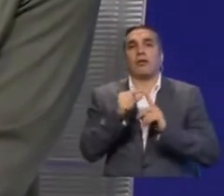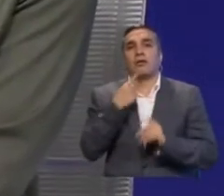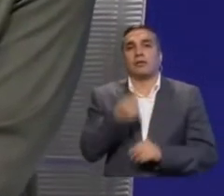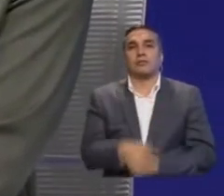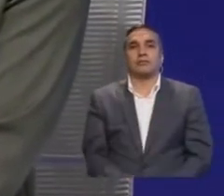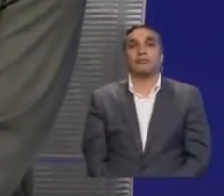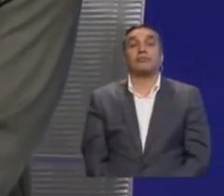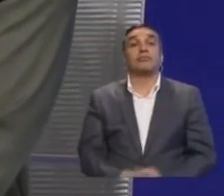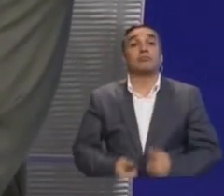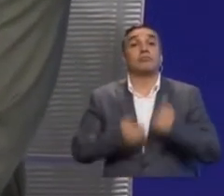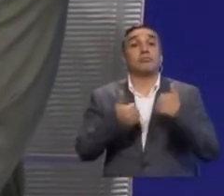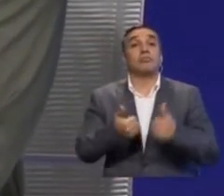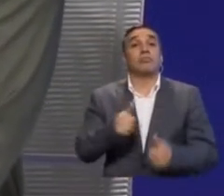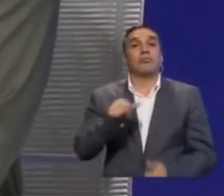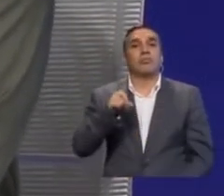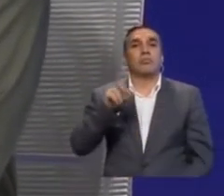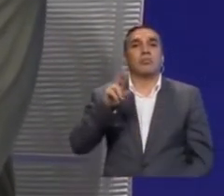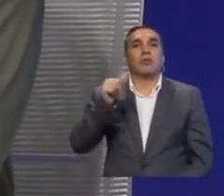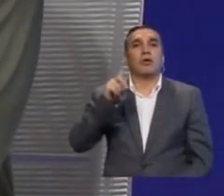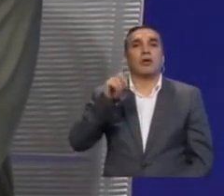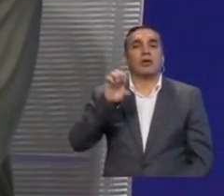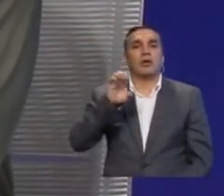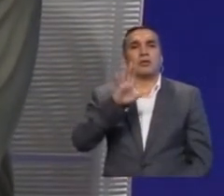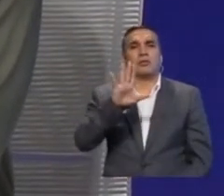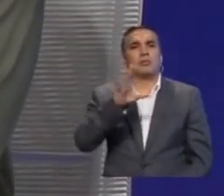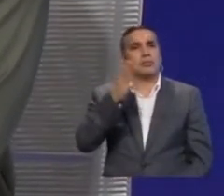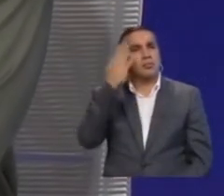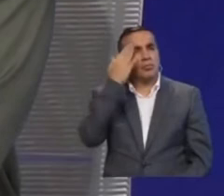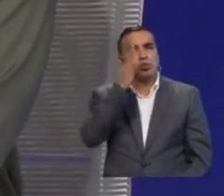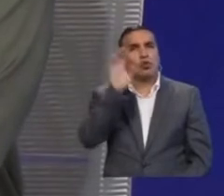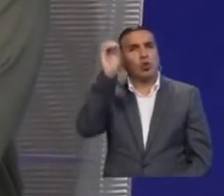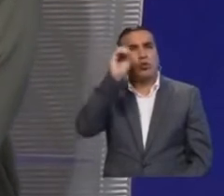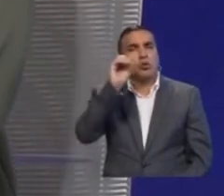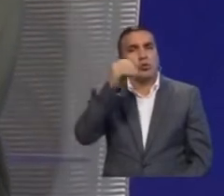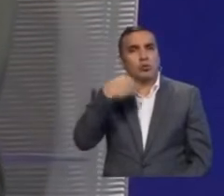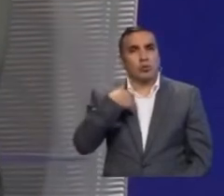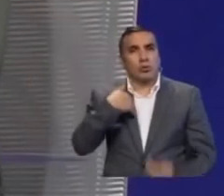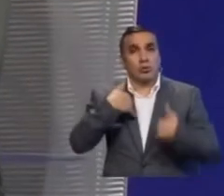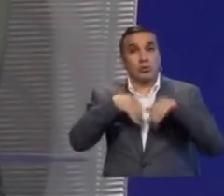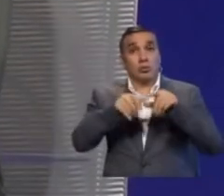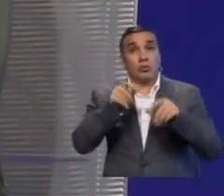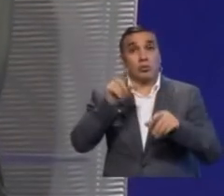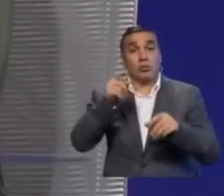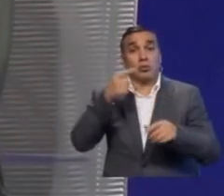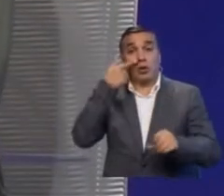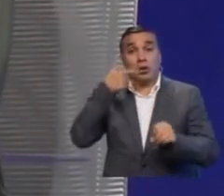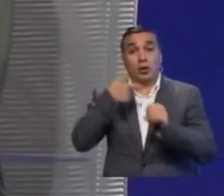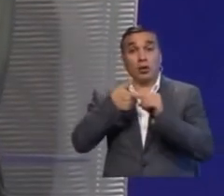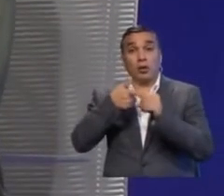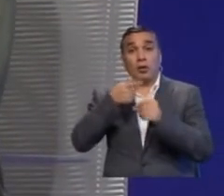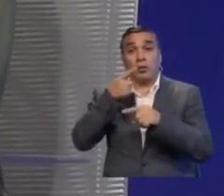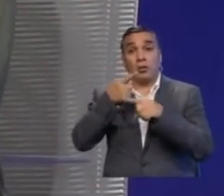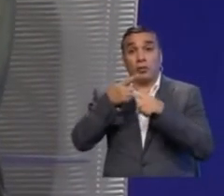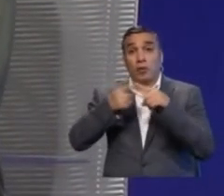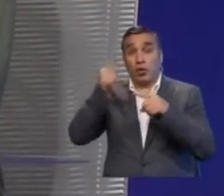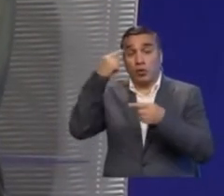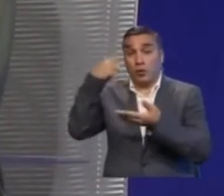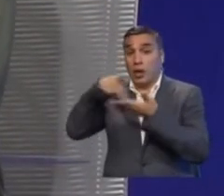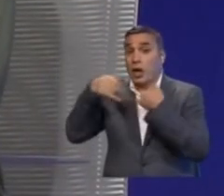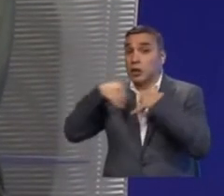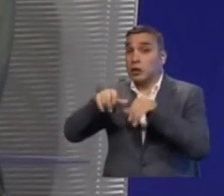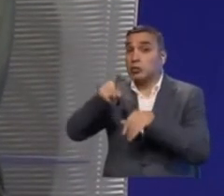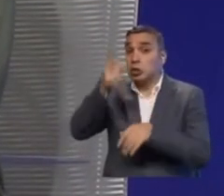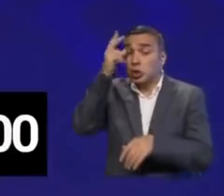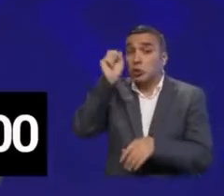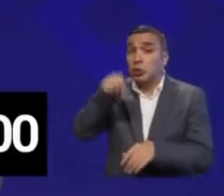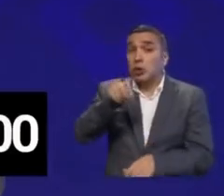ahora con el candidato Andrade. Candidato Andrade, quiero saber su postura. ¿Mantendría el subsidio al combustible en el Ecuador? ¿Lo cree necesario?